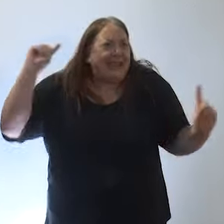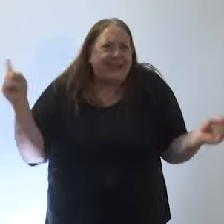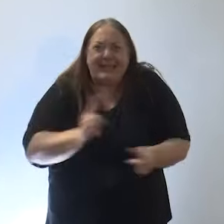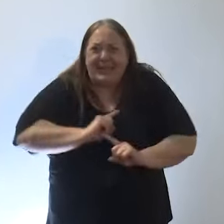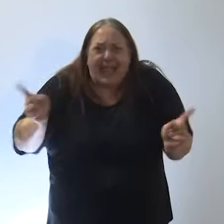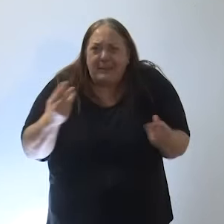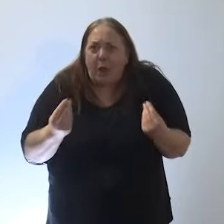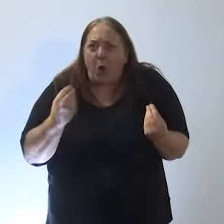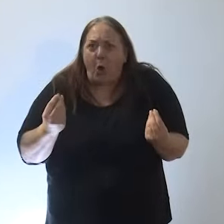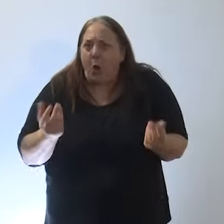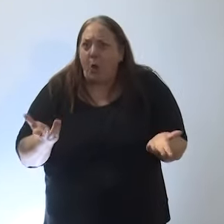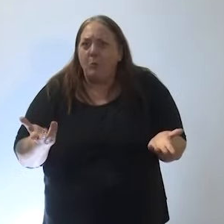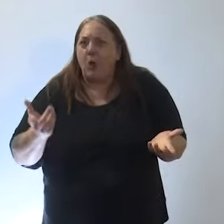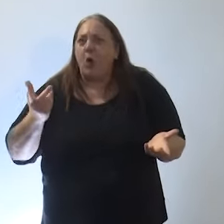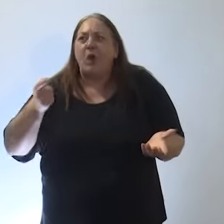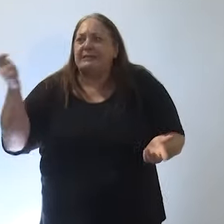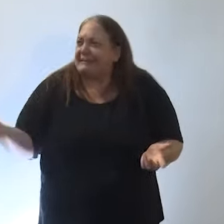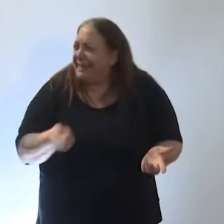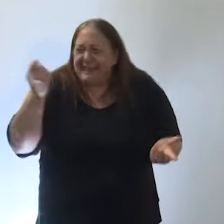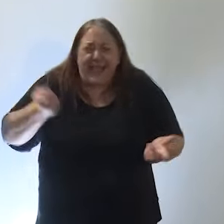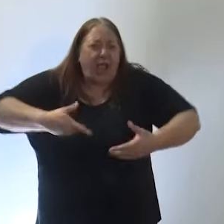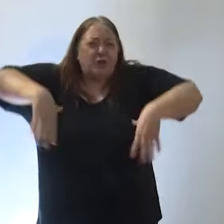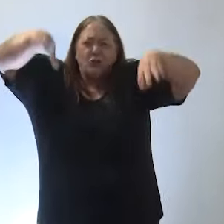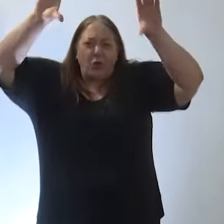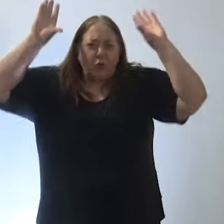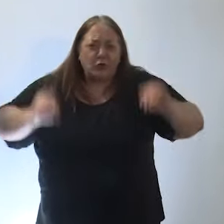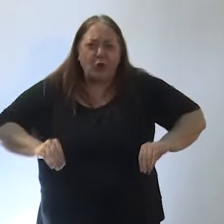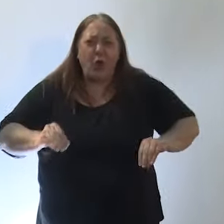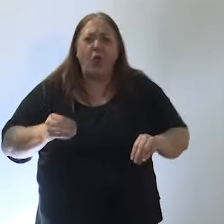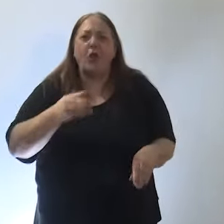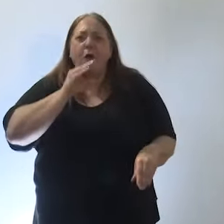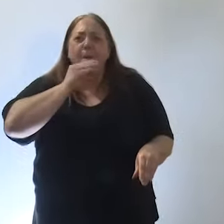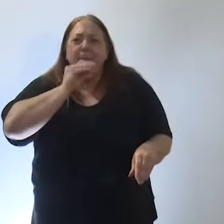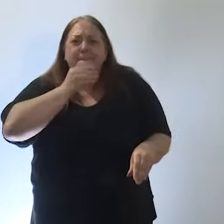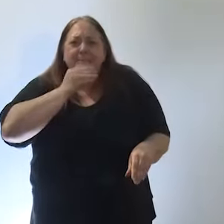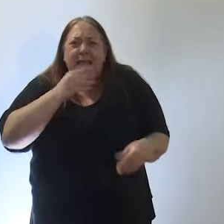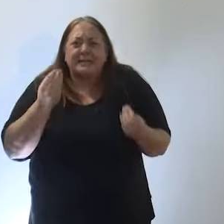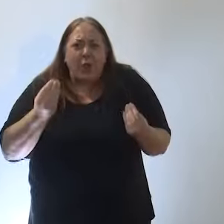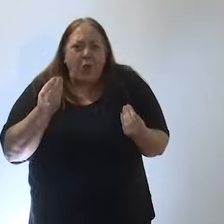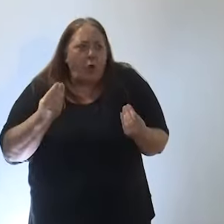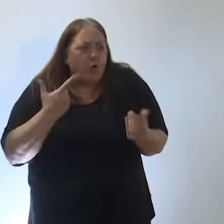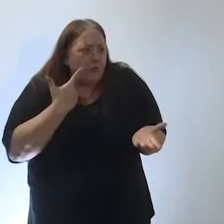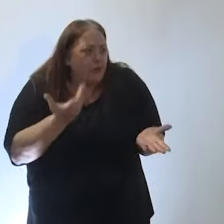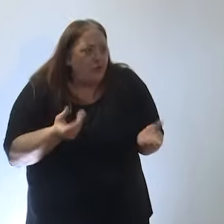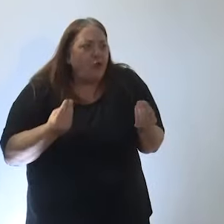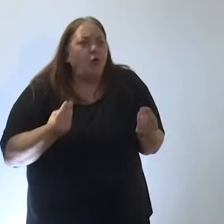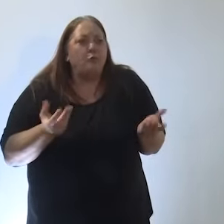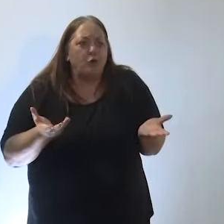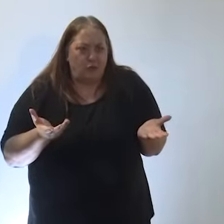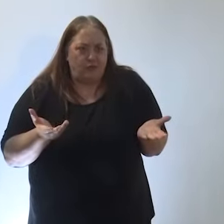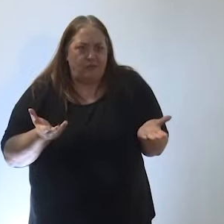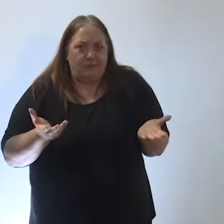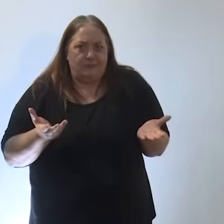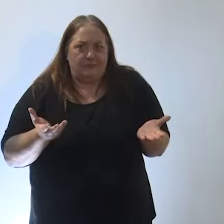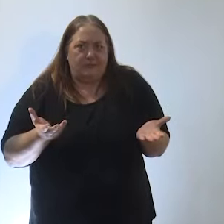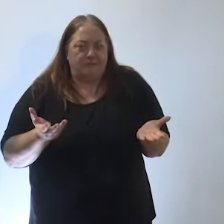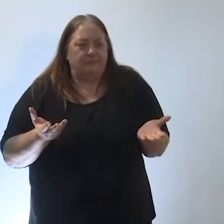sindicatos todos todos todos se pronunciaban por masa o sea ahí tenemos esta crisis de representación muy fuerte no O sea eh